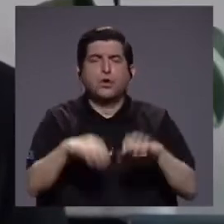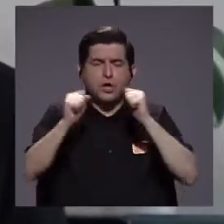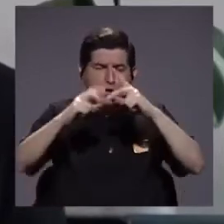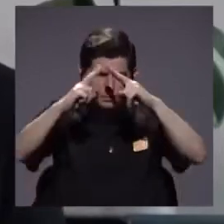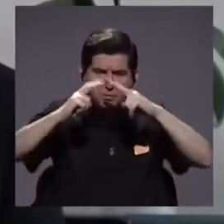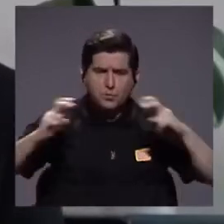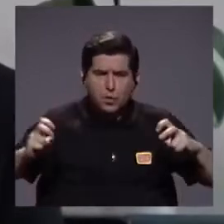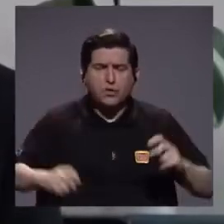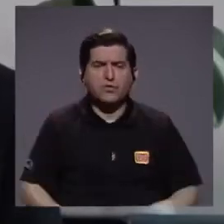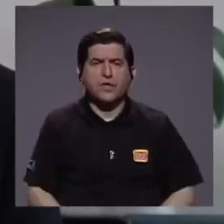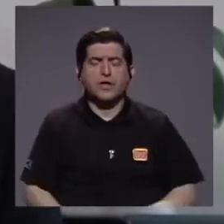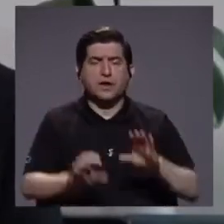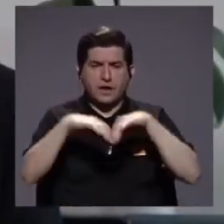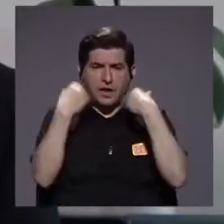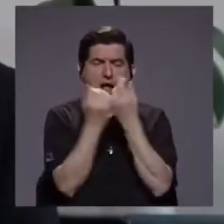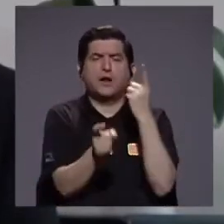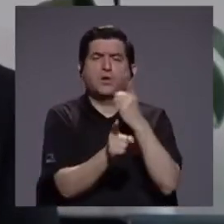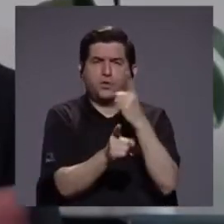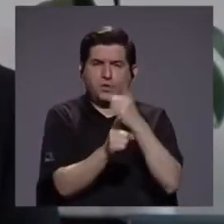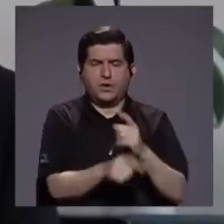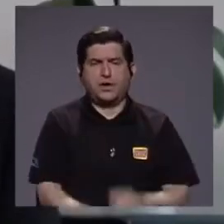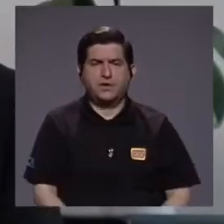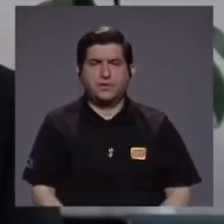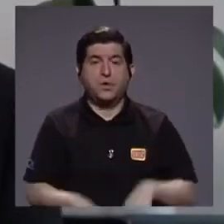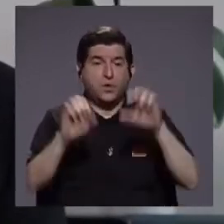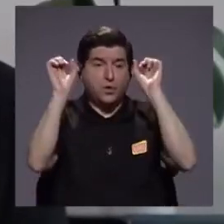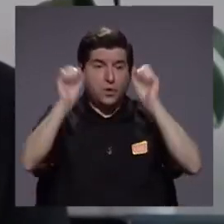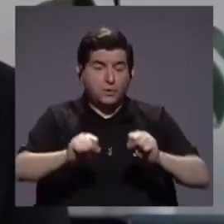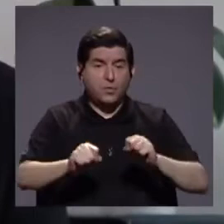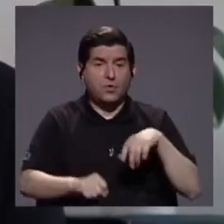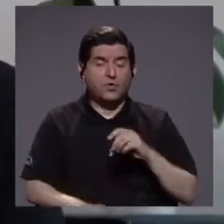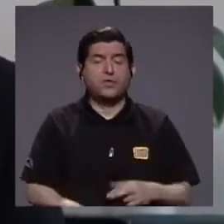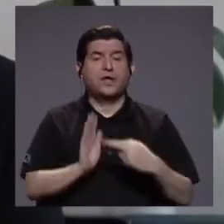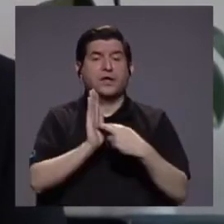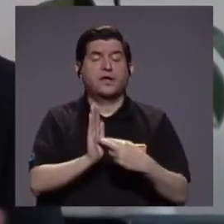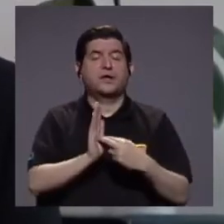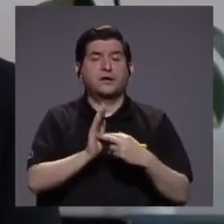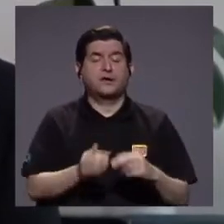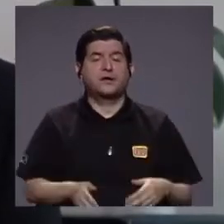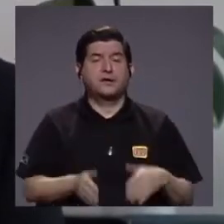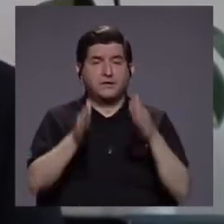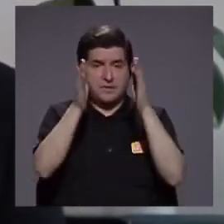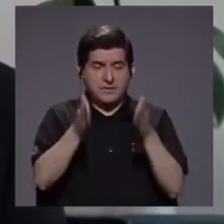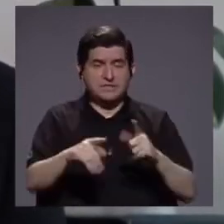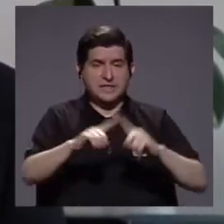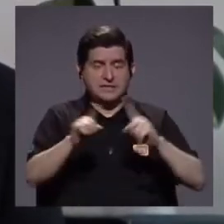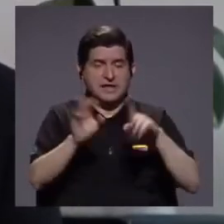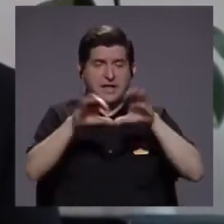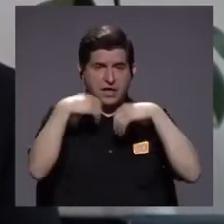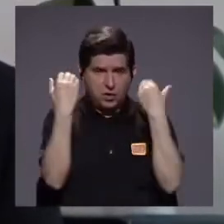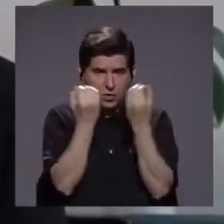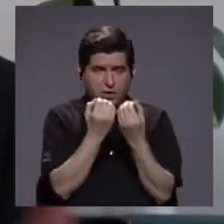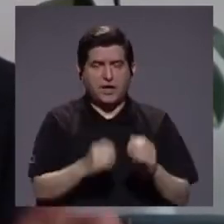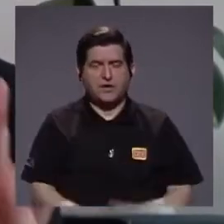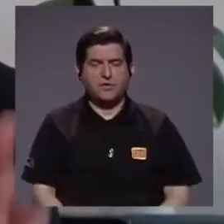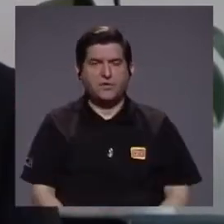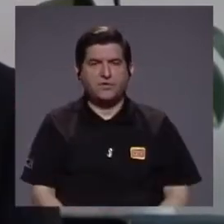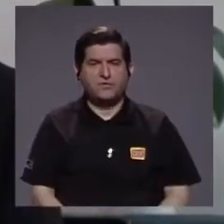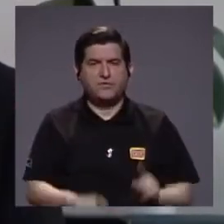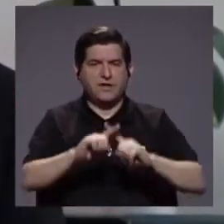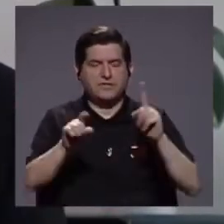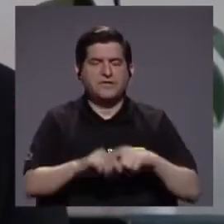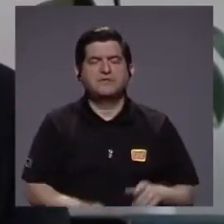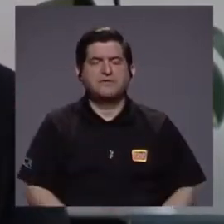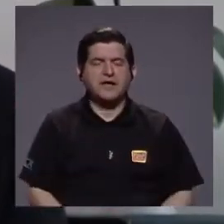canalizarla ante los órganos pertinentes, incluso para poder dar representación a otros órganos como AEMAPA,